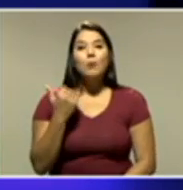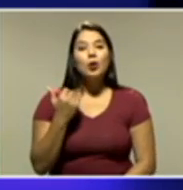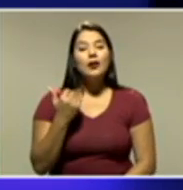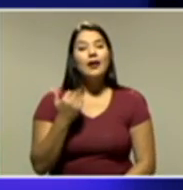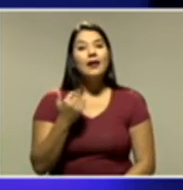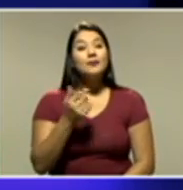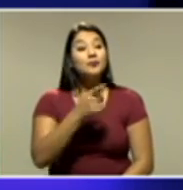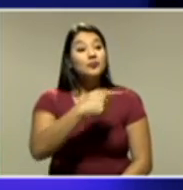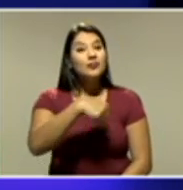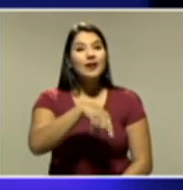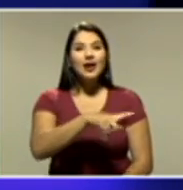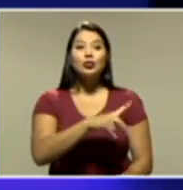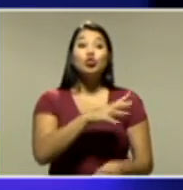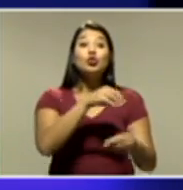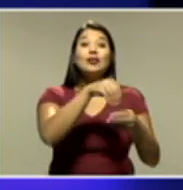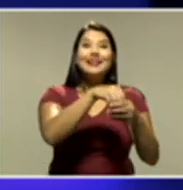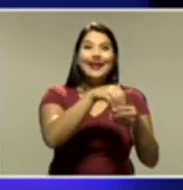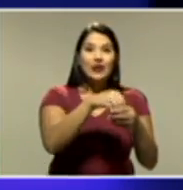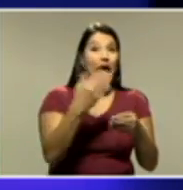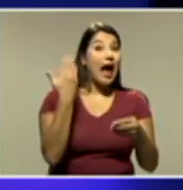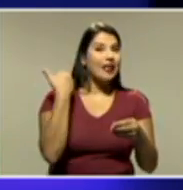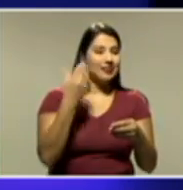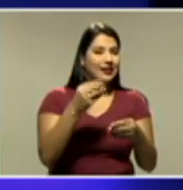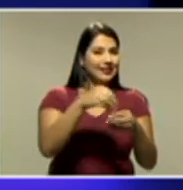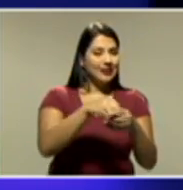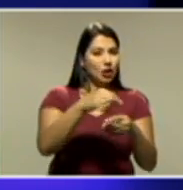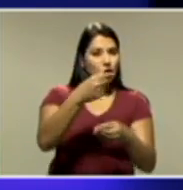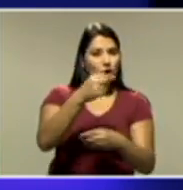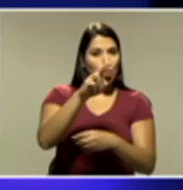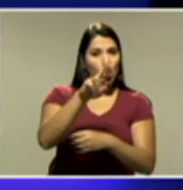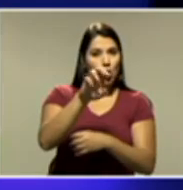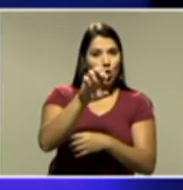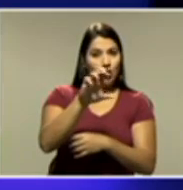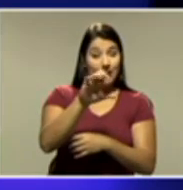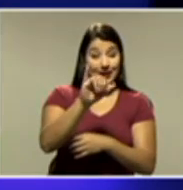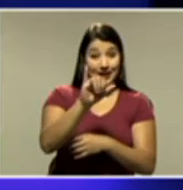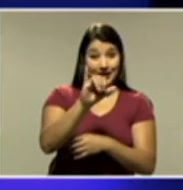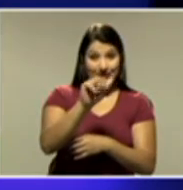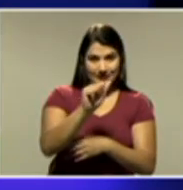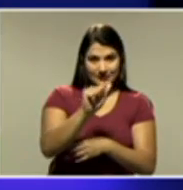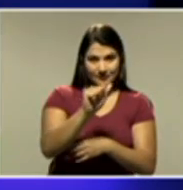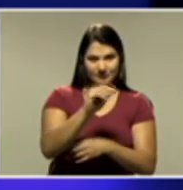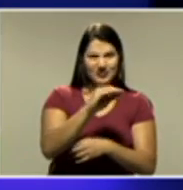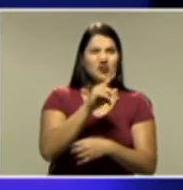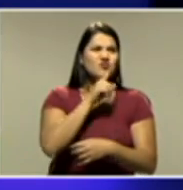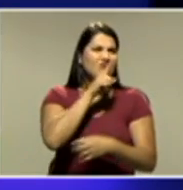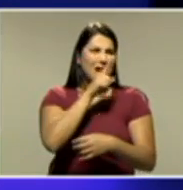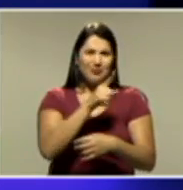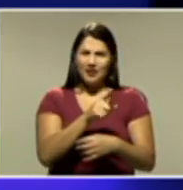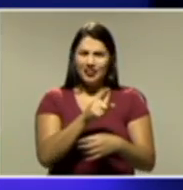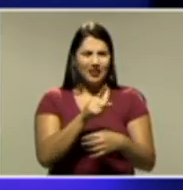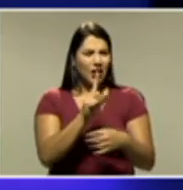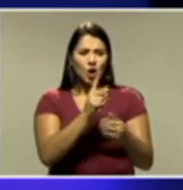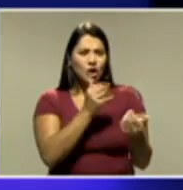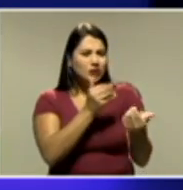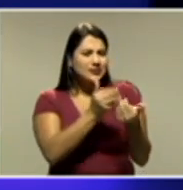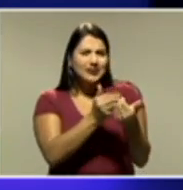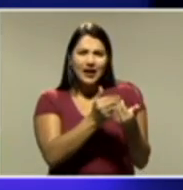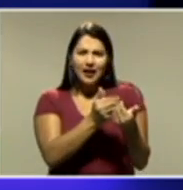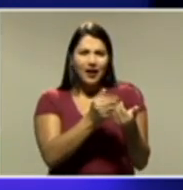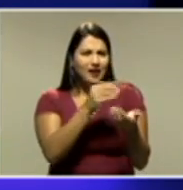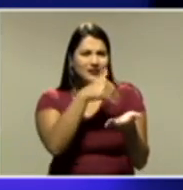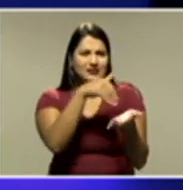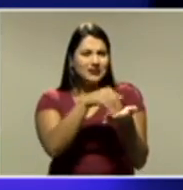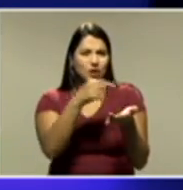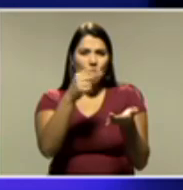estaban dentro de Grecia y geográficamente están distantes, no hay una proximidad